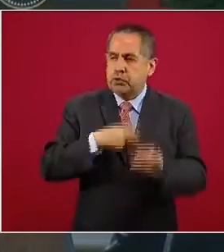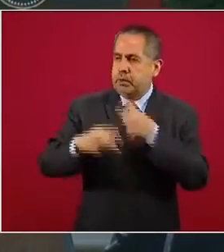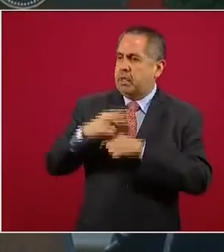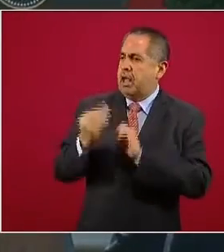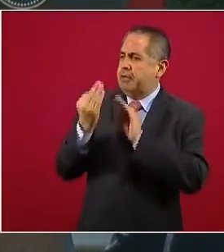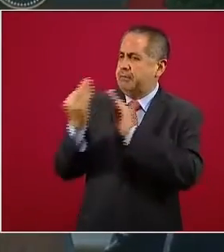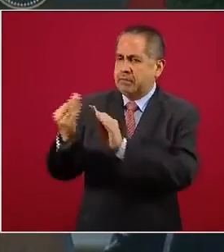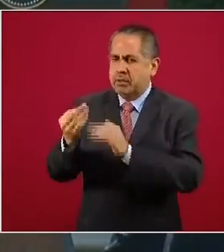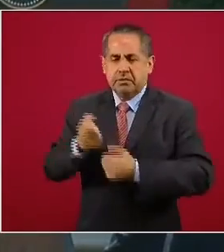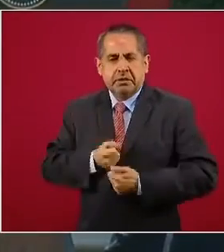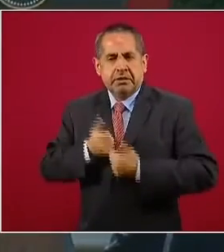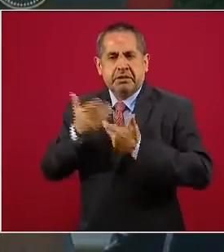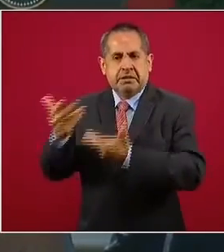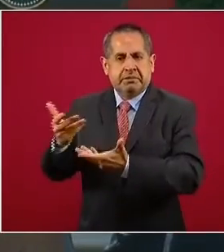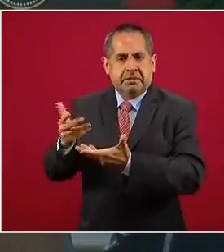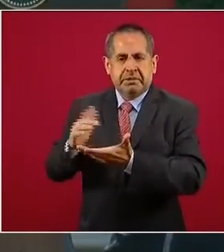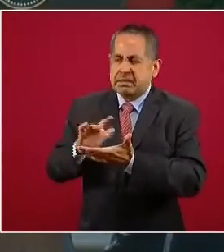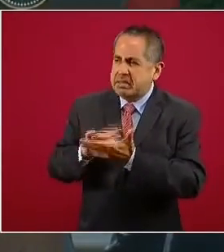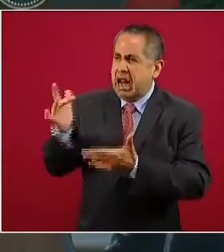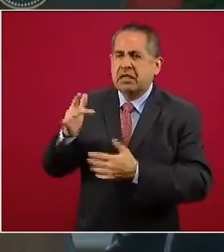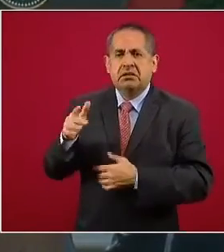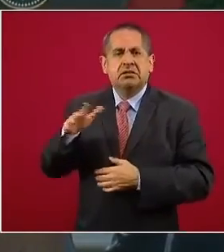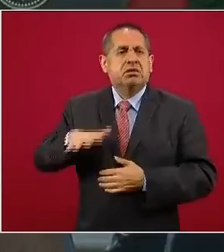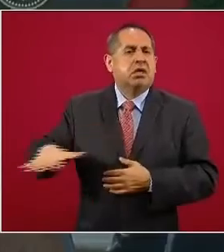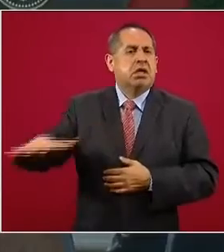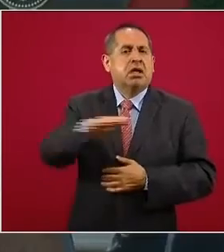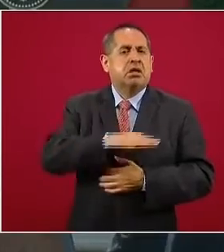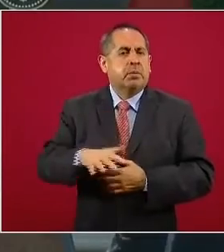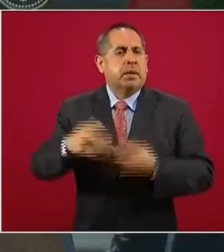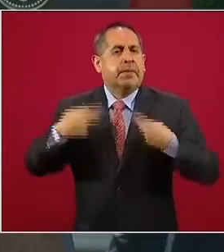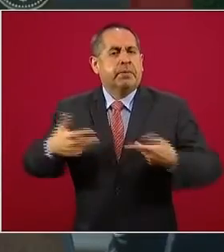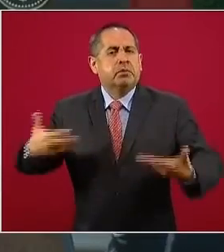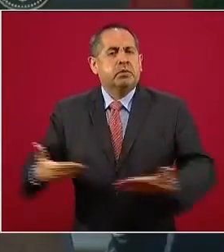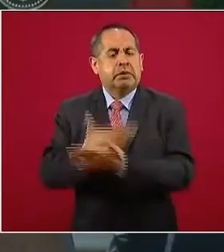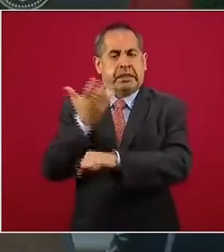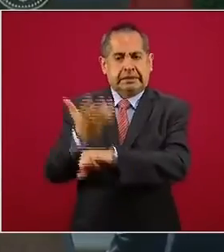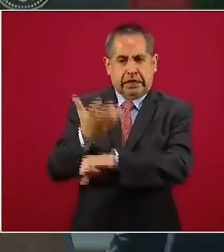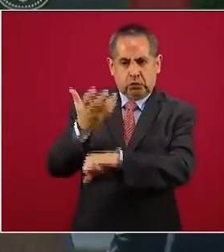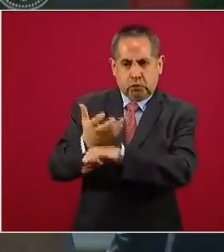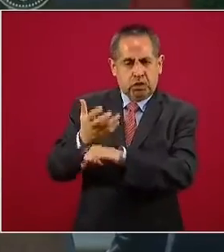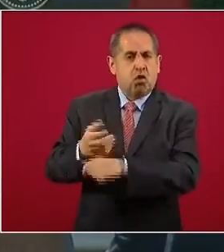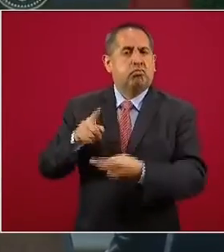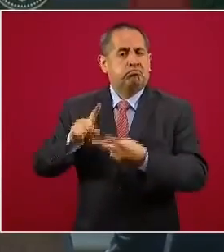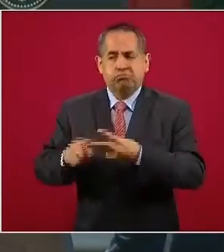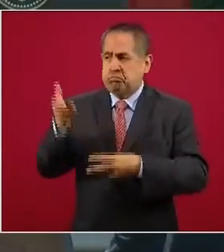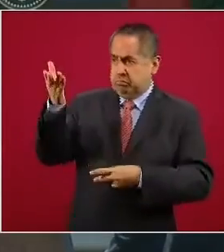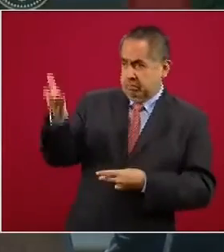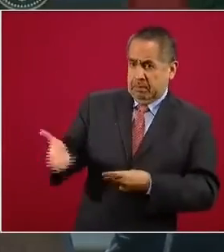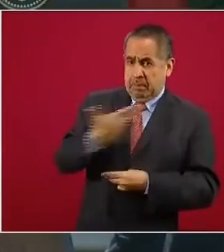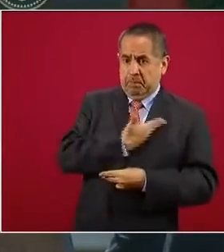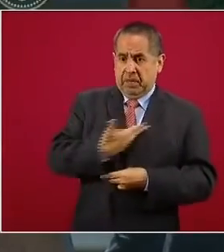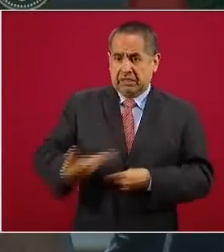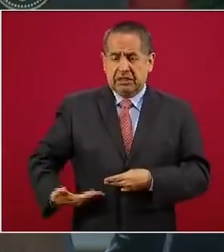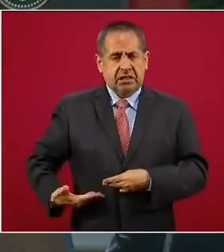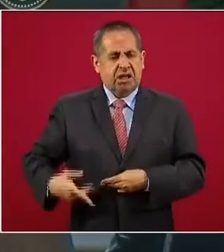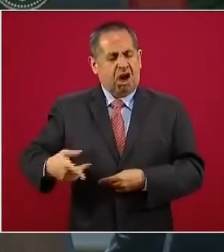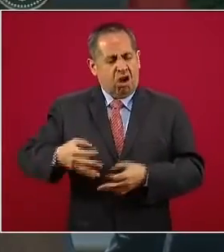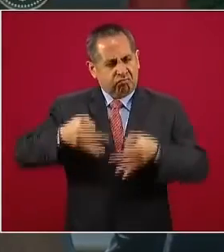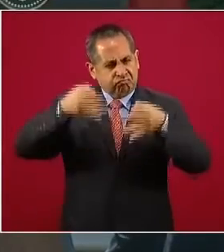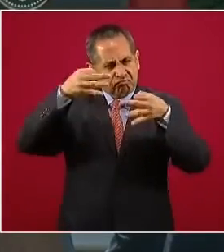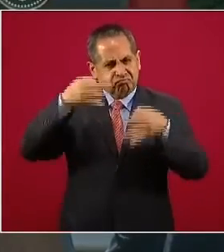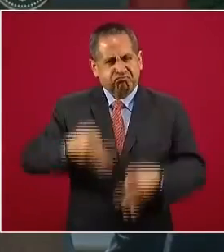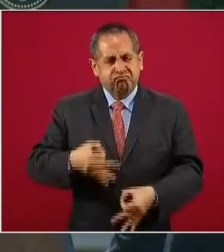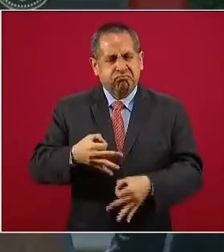para expresar al pueblo de Estados Unidos que su presidente se ha